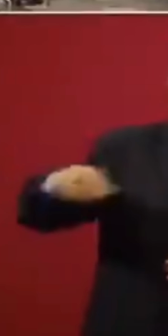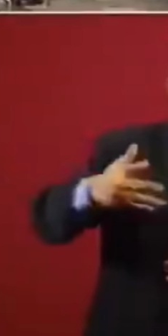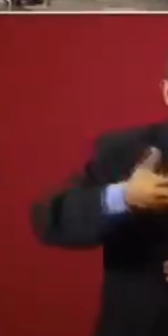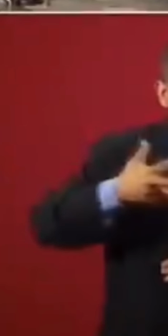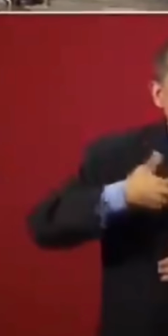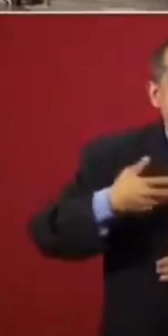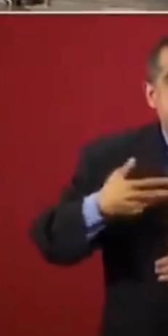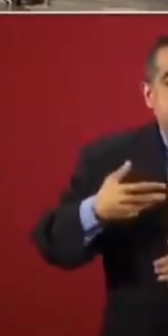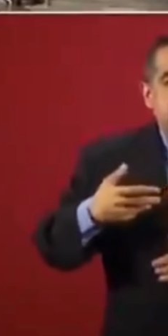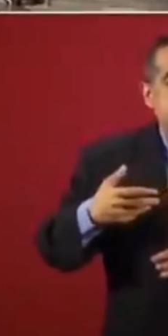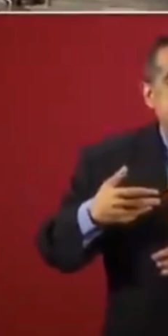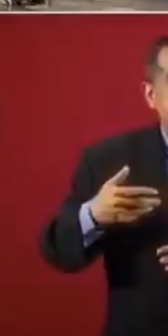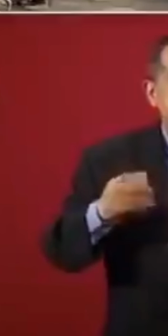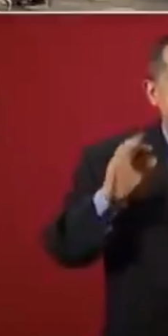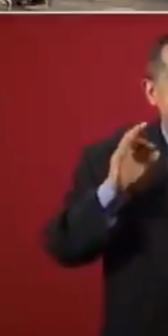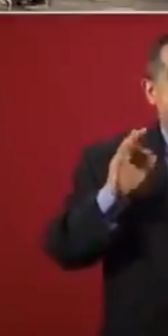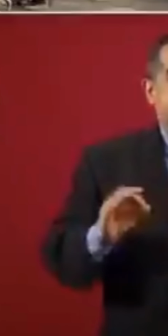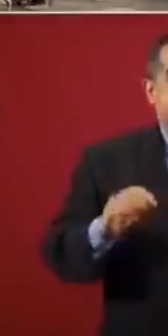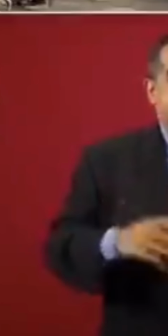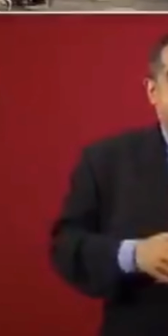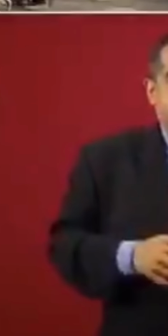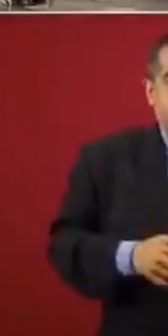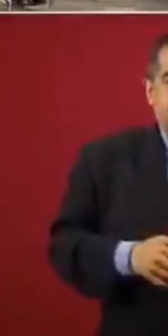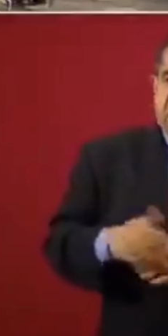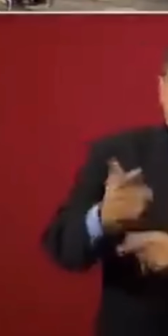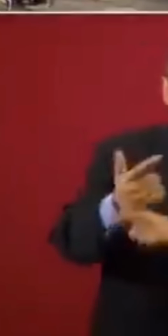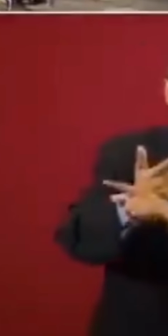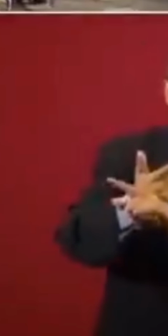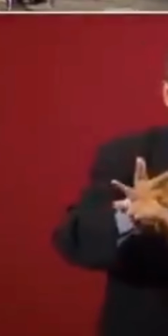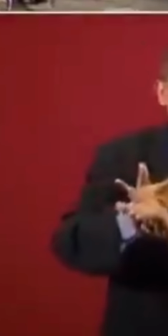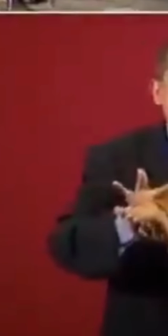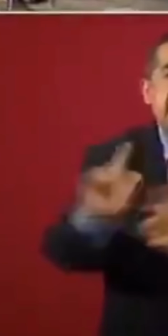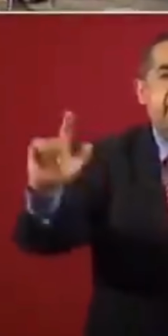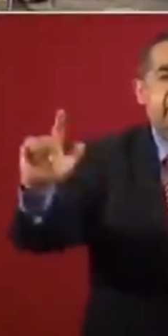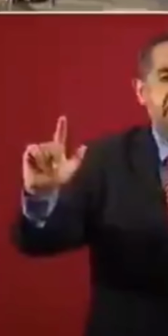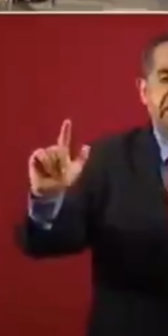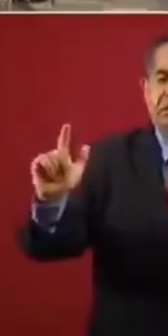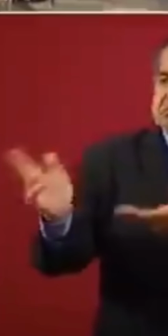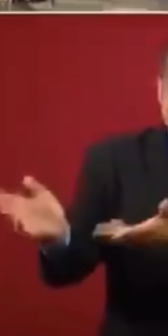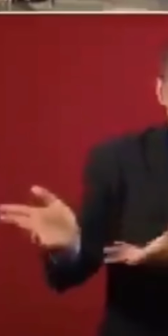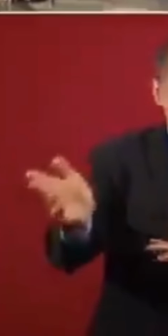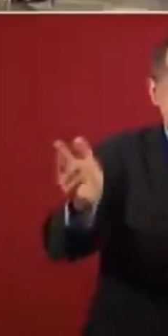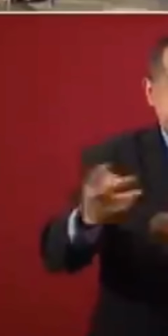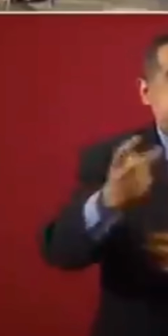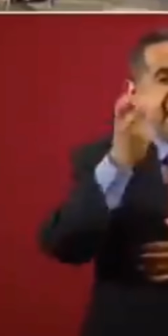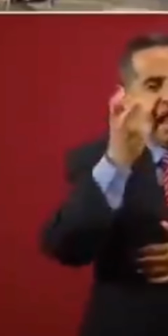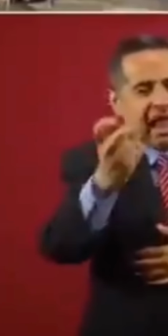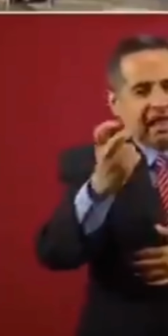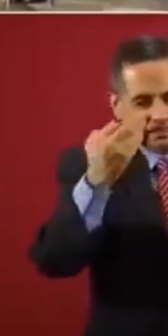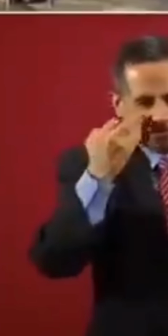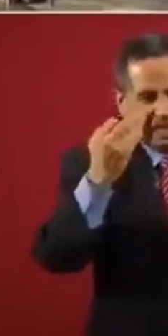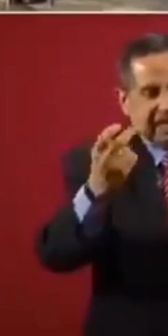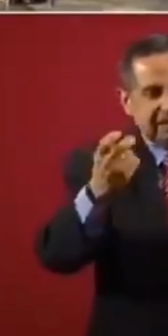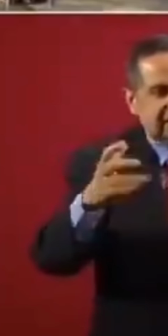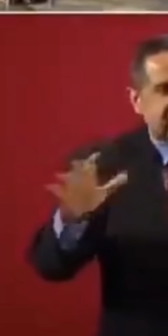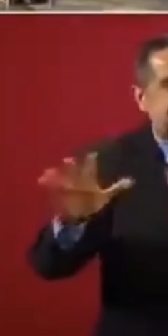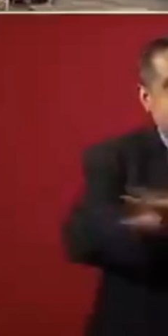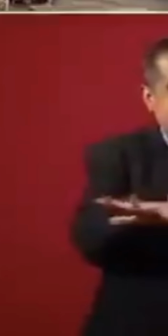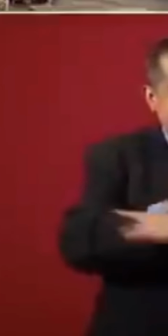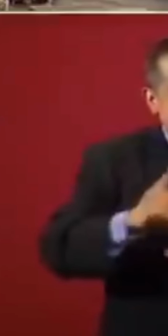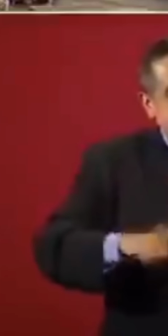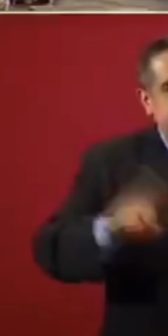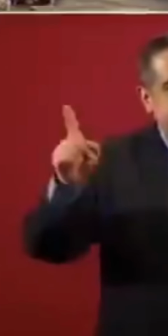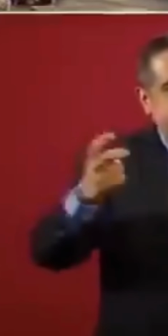la arrogancia de sentirse libres. Este es el cambio, esta es la